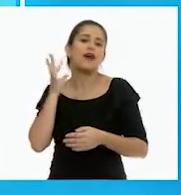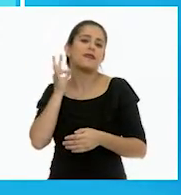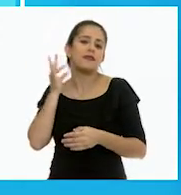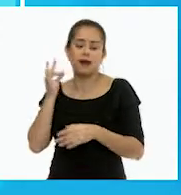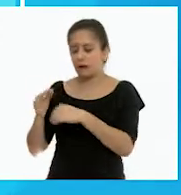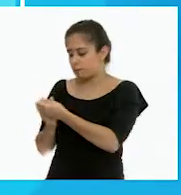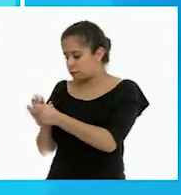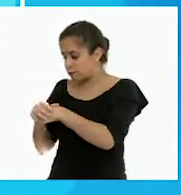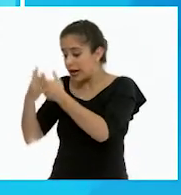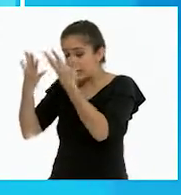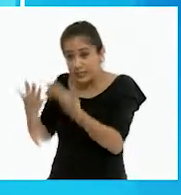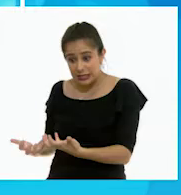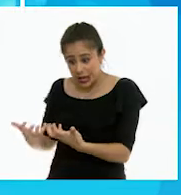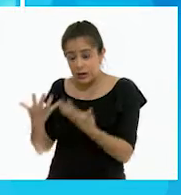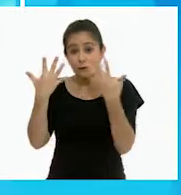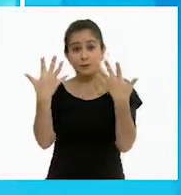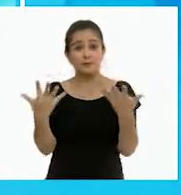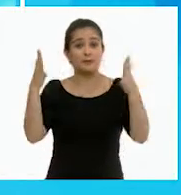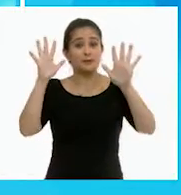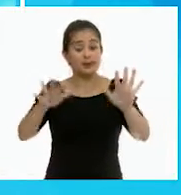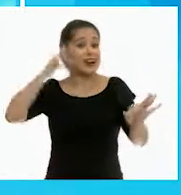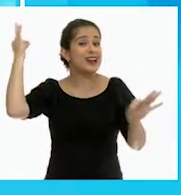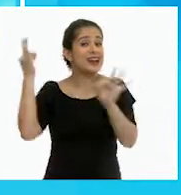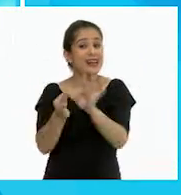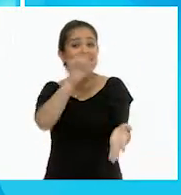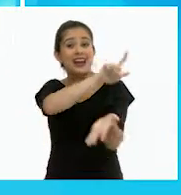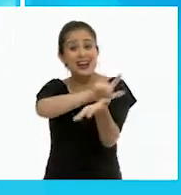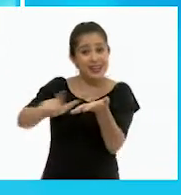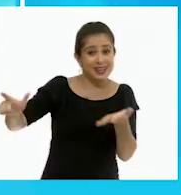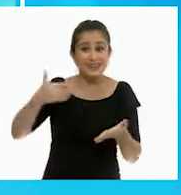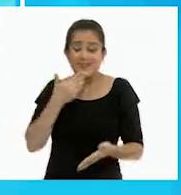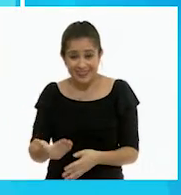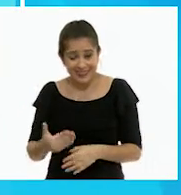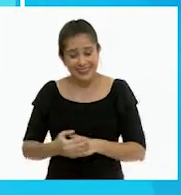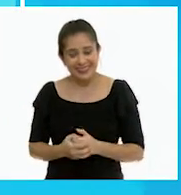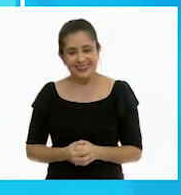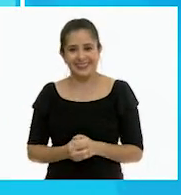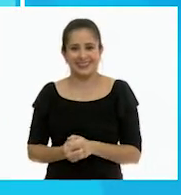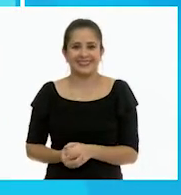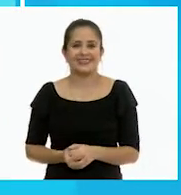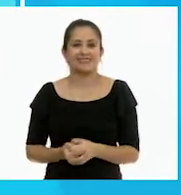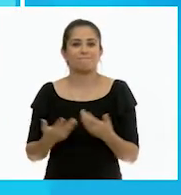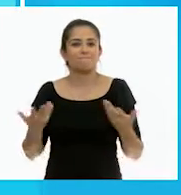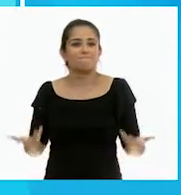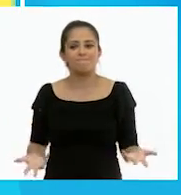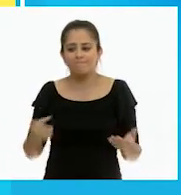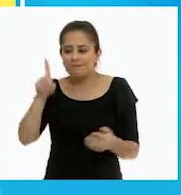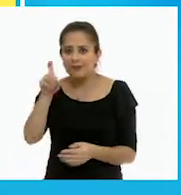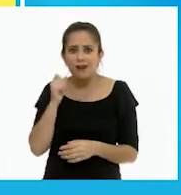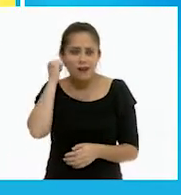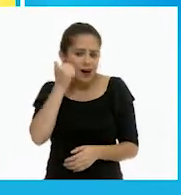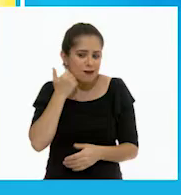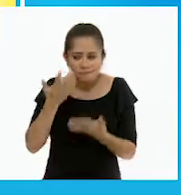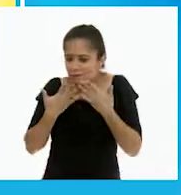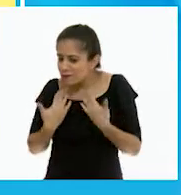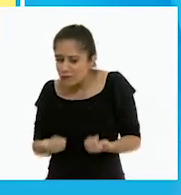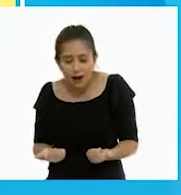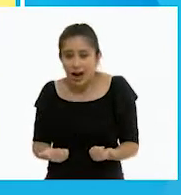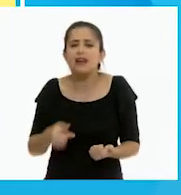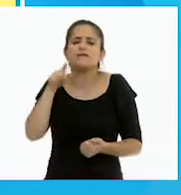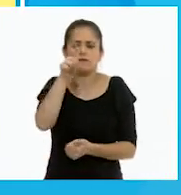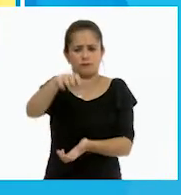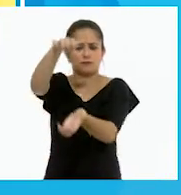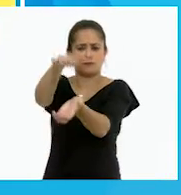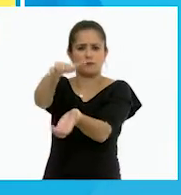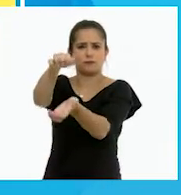Sécalas con una toalla. ¡Y listo! ¡Tus manos están limpias! Si no tienes agua y jabón,